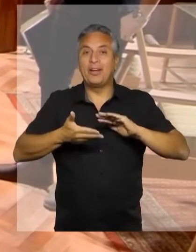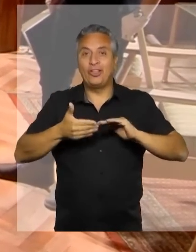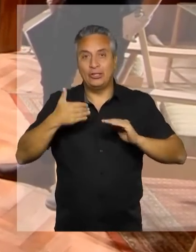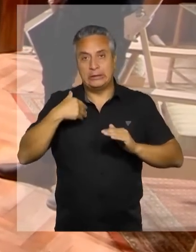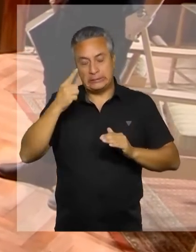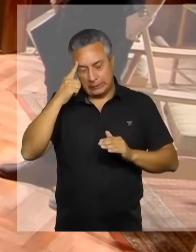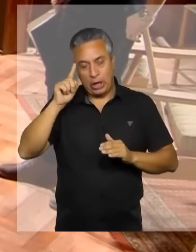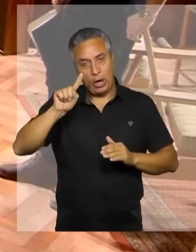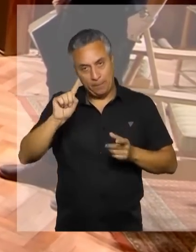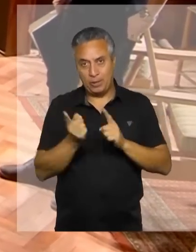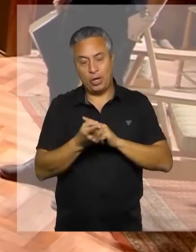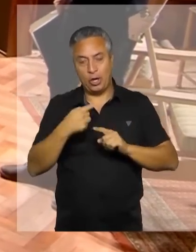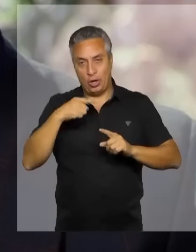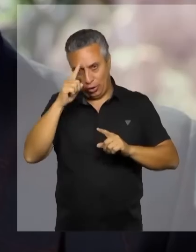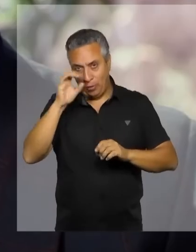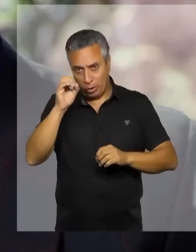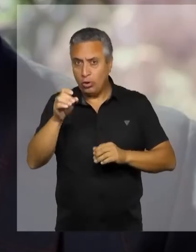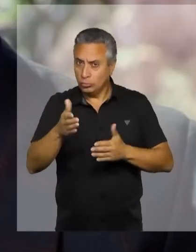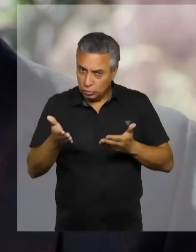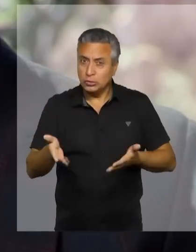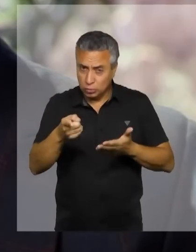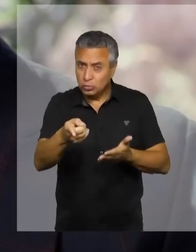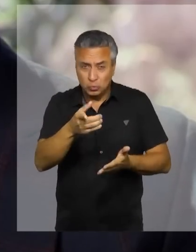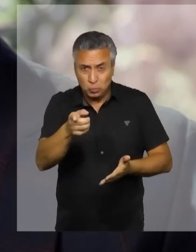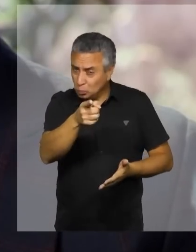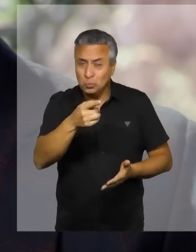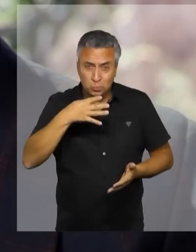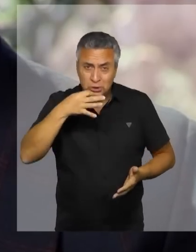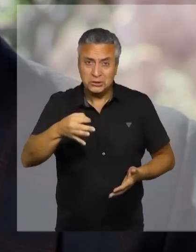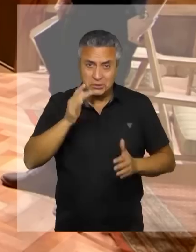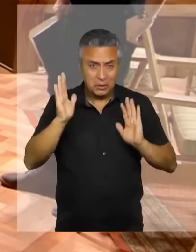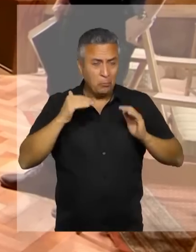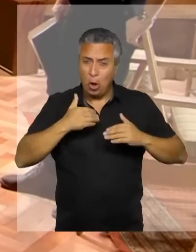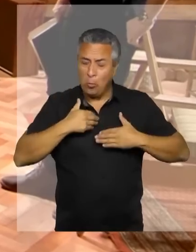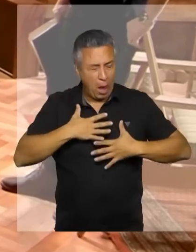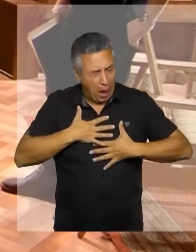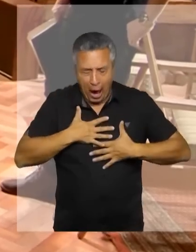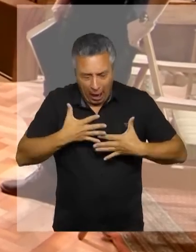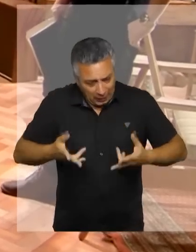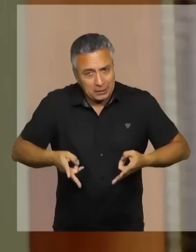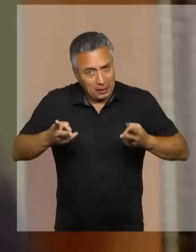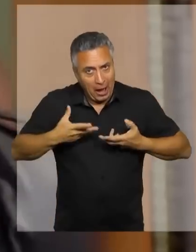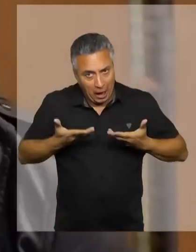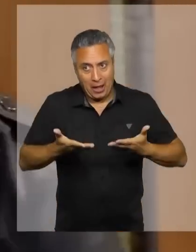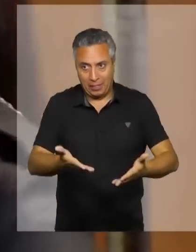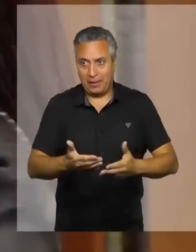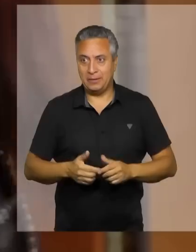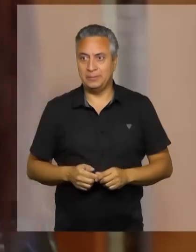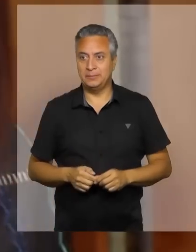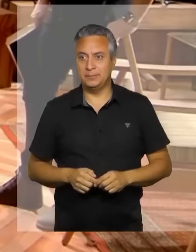opinión. Sí, claro, pues, como usted diga. Yo encantada. Dios mío.